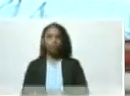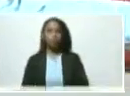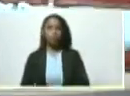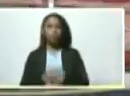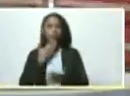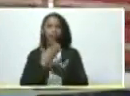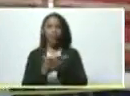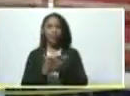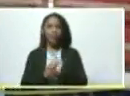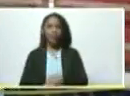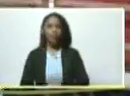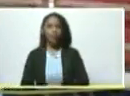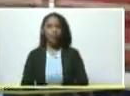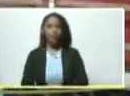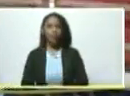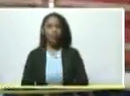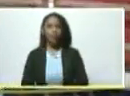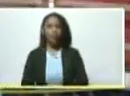Gracias.